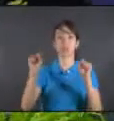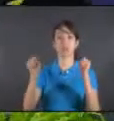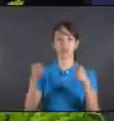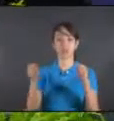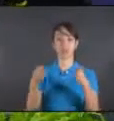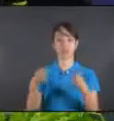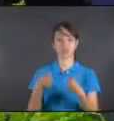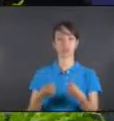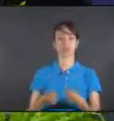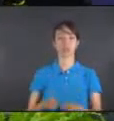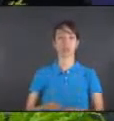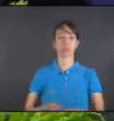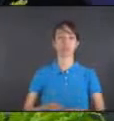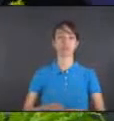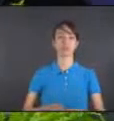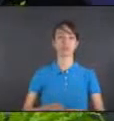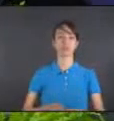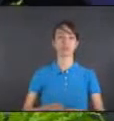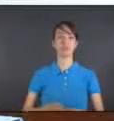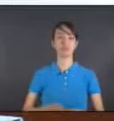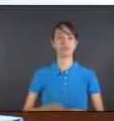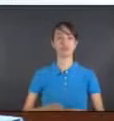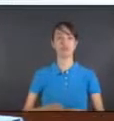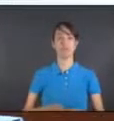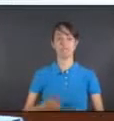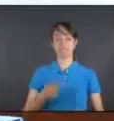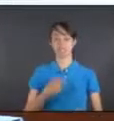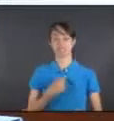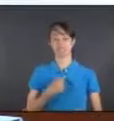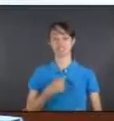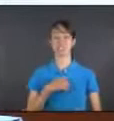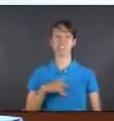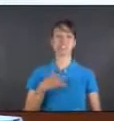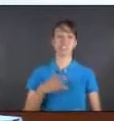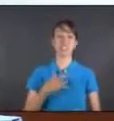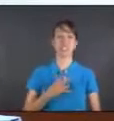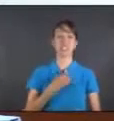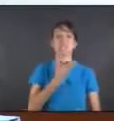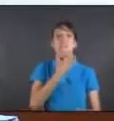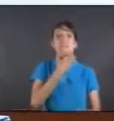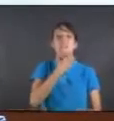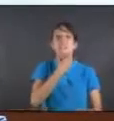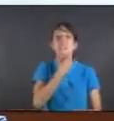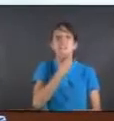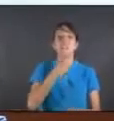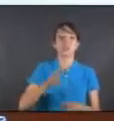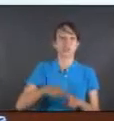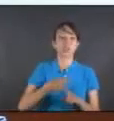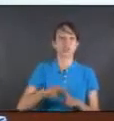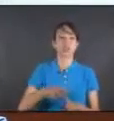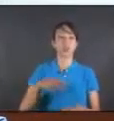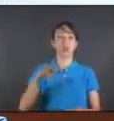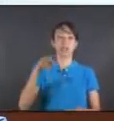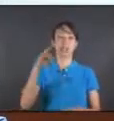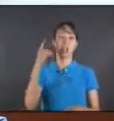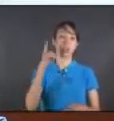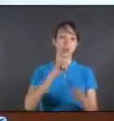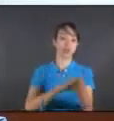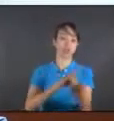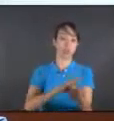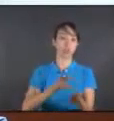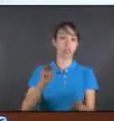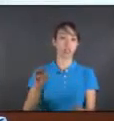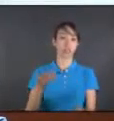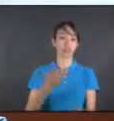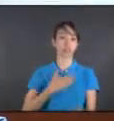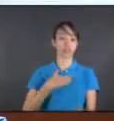hubieran podido sacar sus ojos y dármelos, lo hubieran hecho.